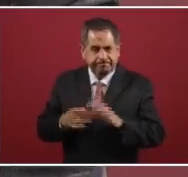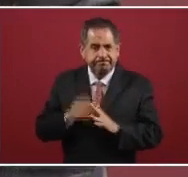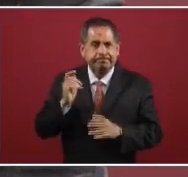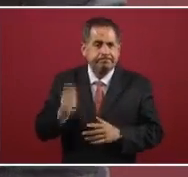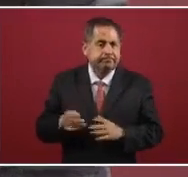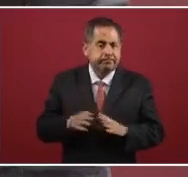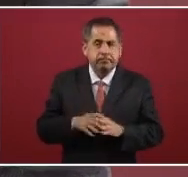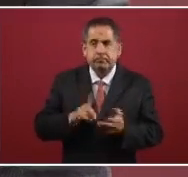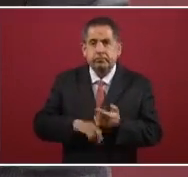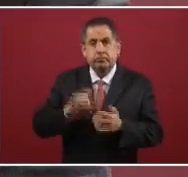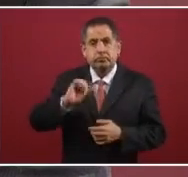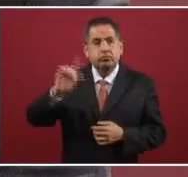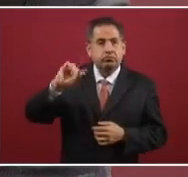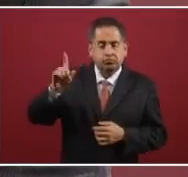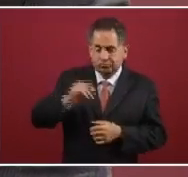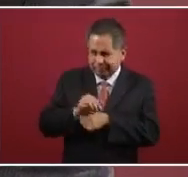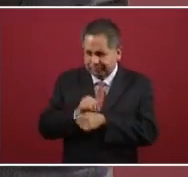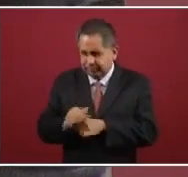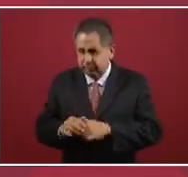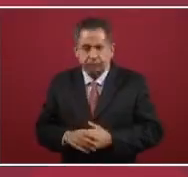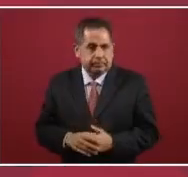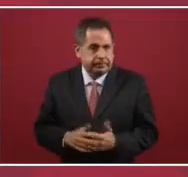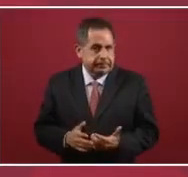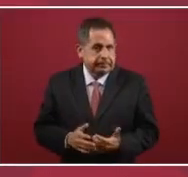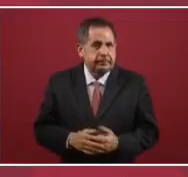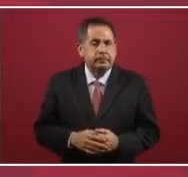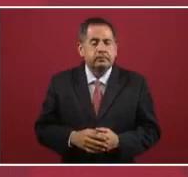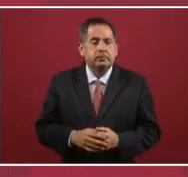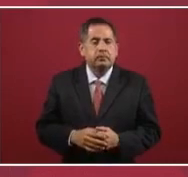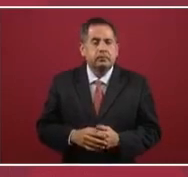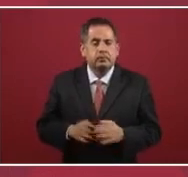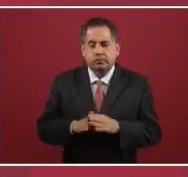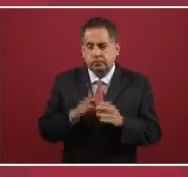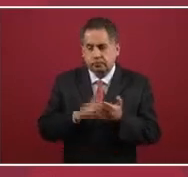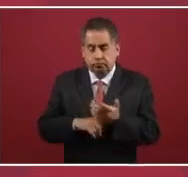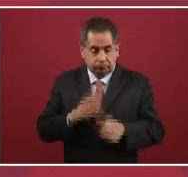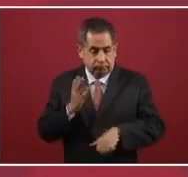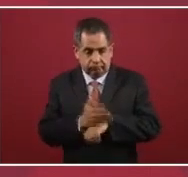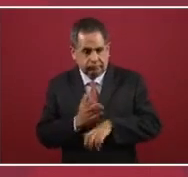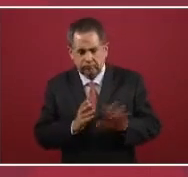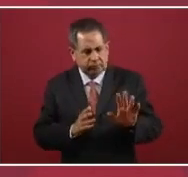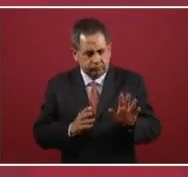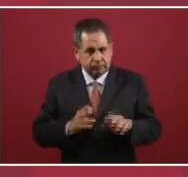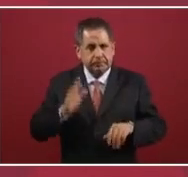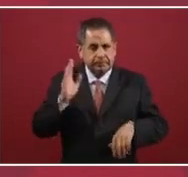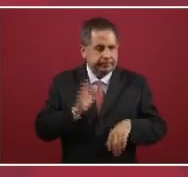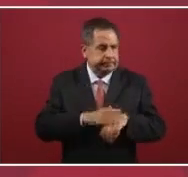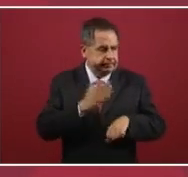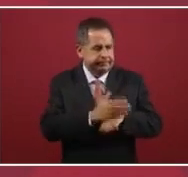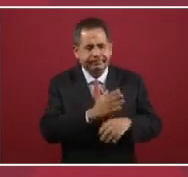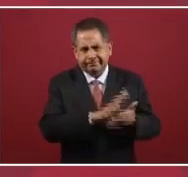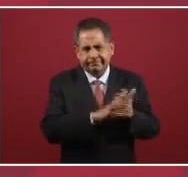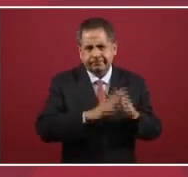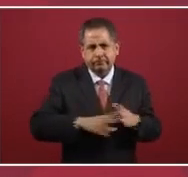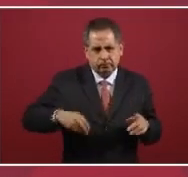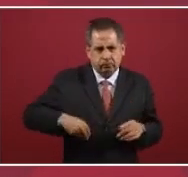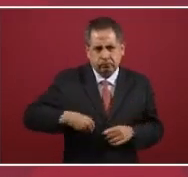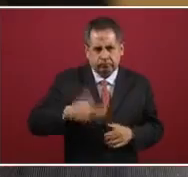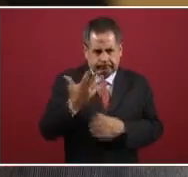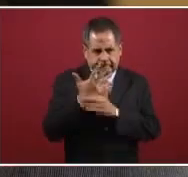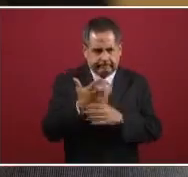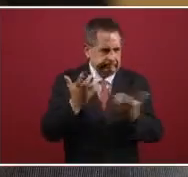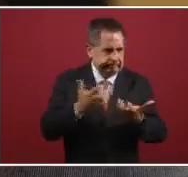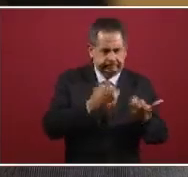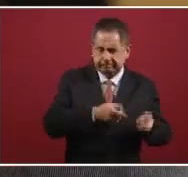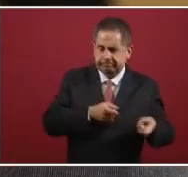investigar autoridades, no solo castigar a quienes cometieron